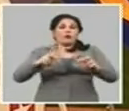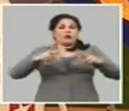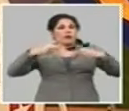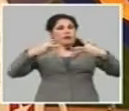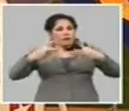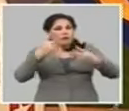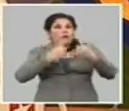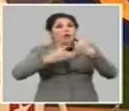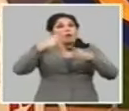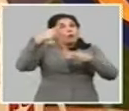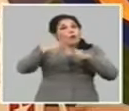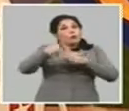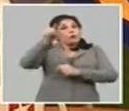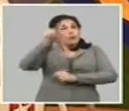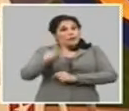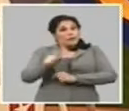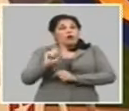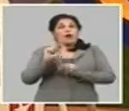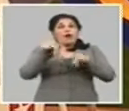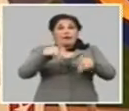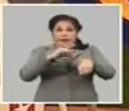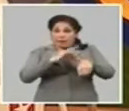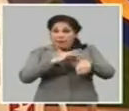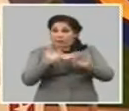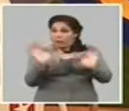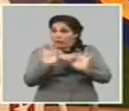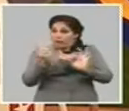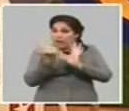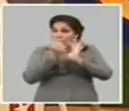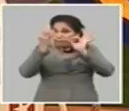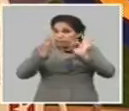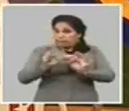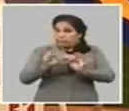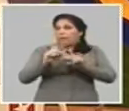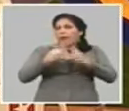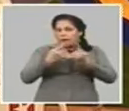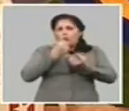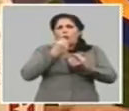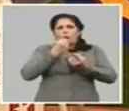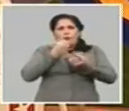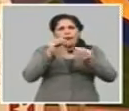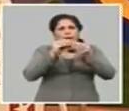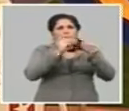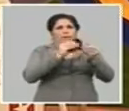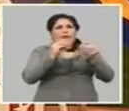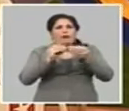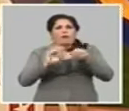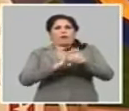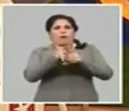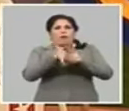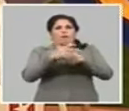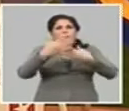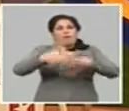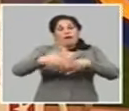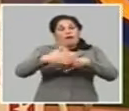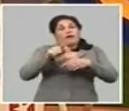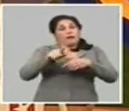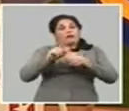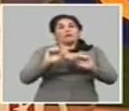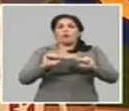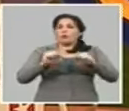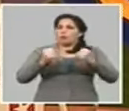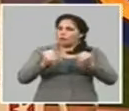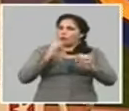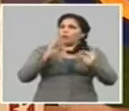pueden haber algunas algunas personas que no tengamos identificado y que puede estar transmitiendo la enfermedad por eso reiterar